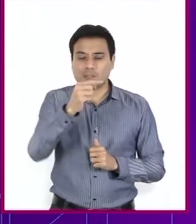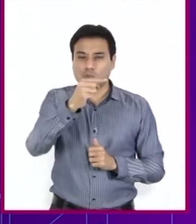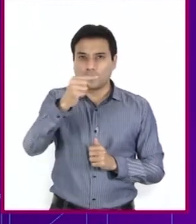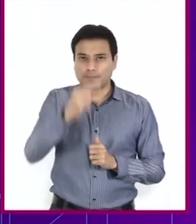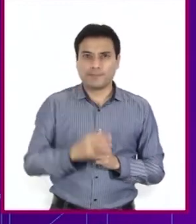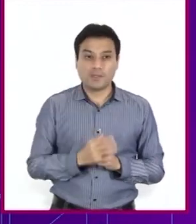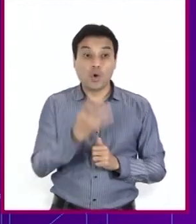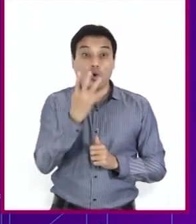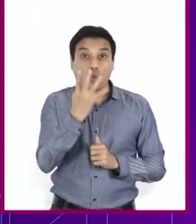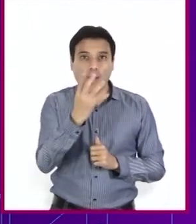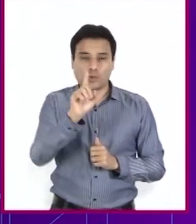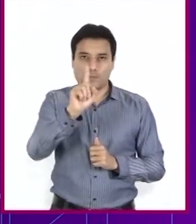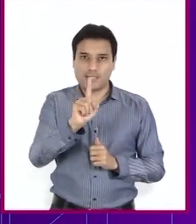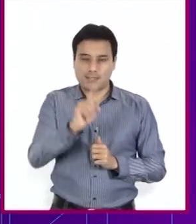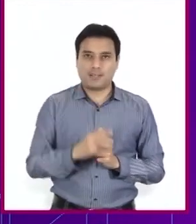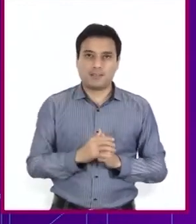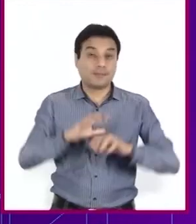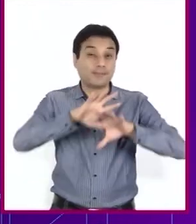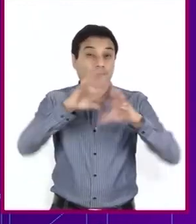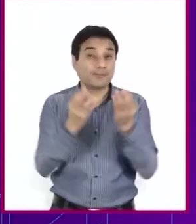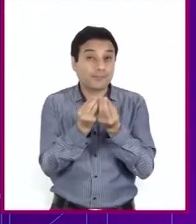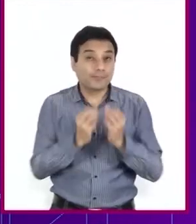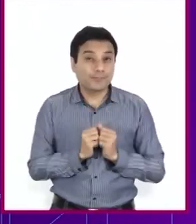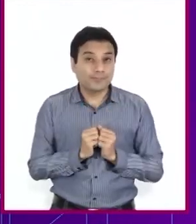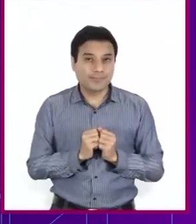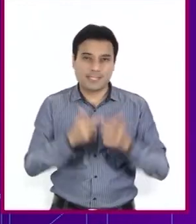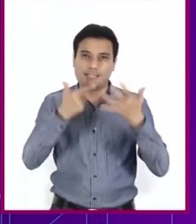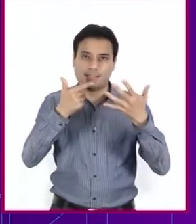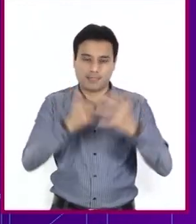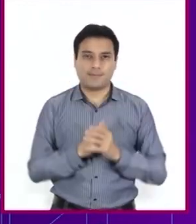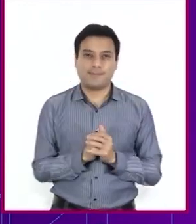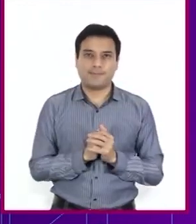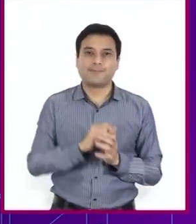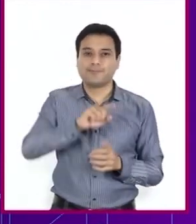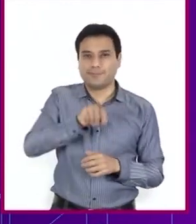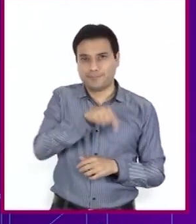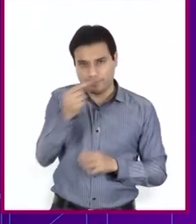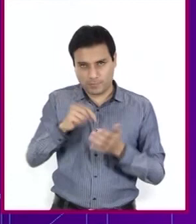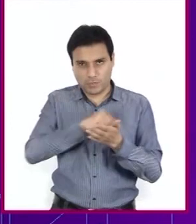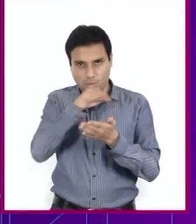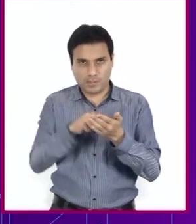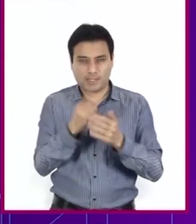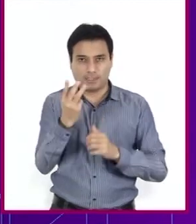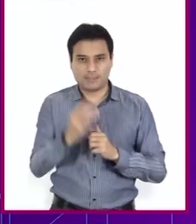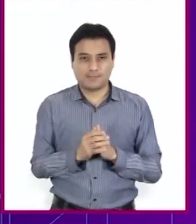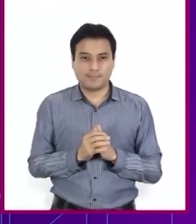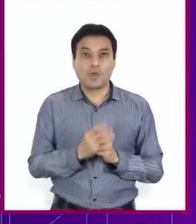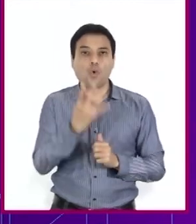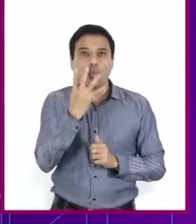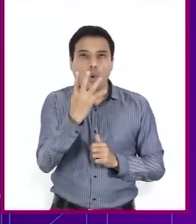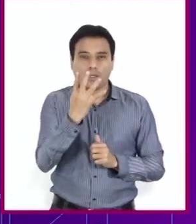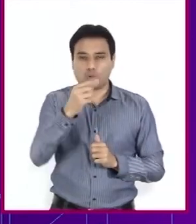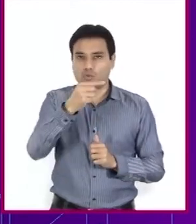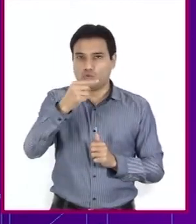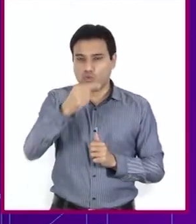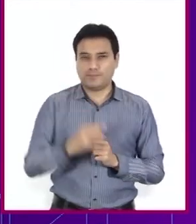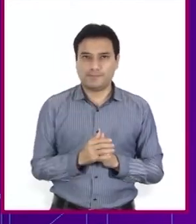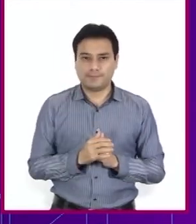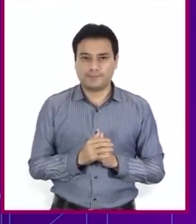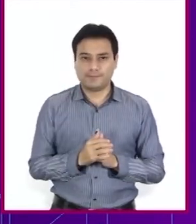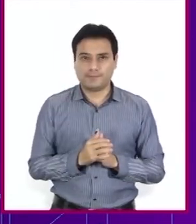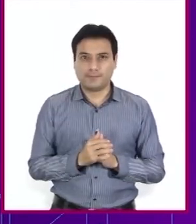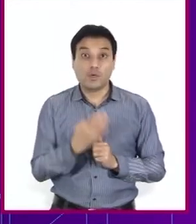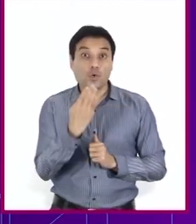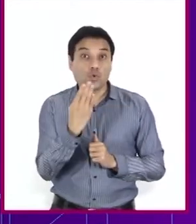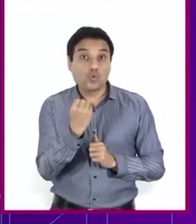y 4 segmentos verticales, que es igual a 7 segmentos. En la figura 3 hay 4 segmentos horizontales